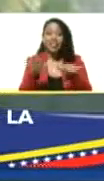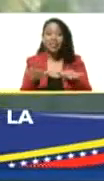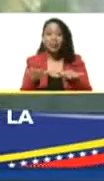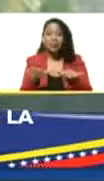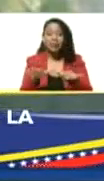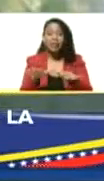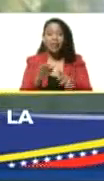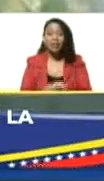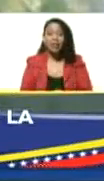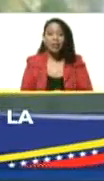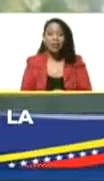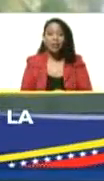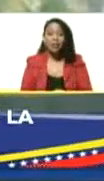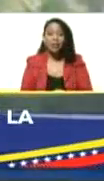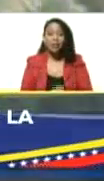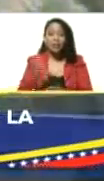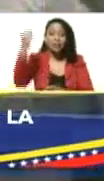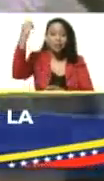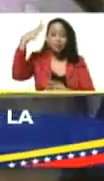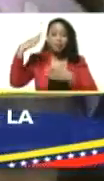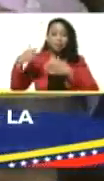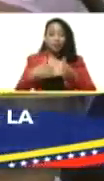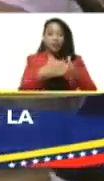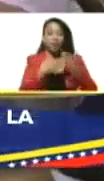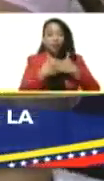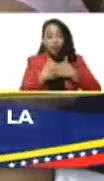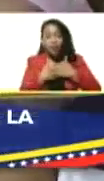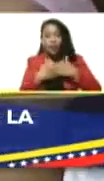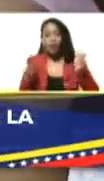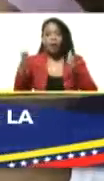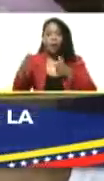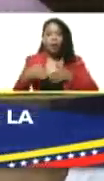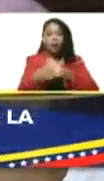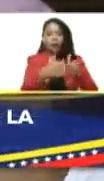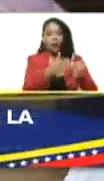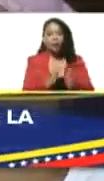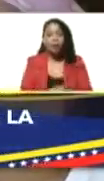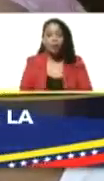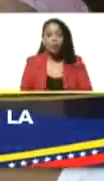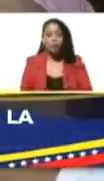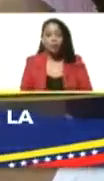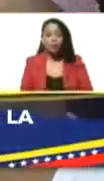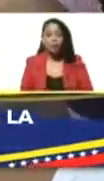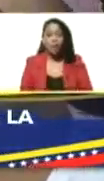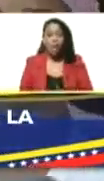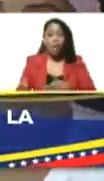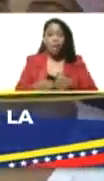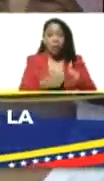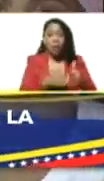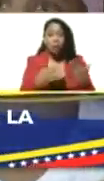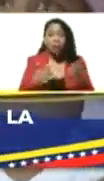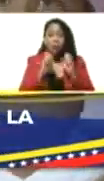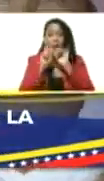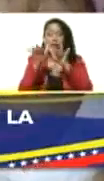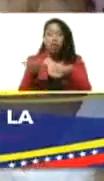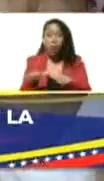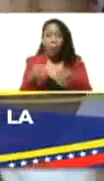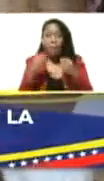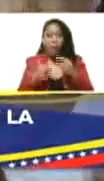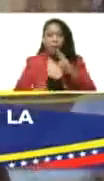que nos ilumine el camino, que nos abran los caminos. caminos benditos para